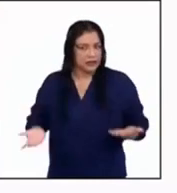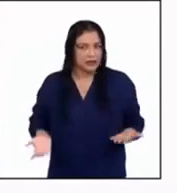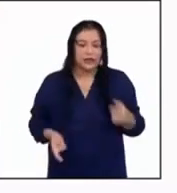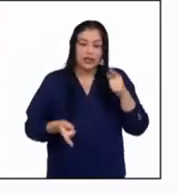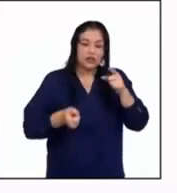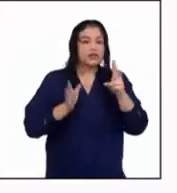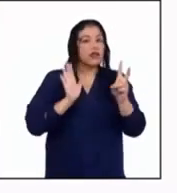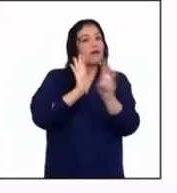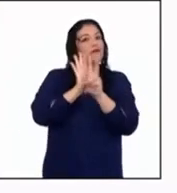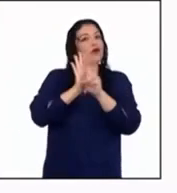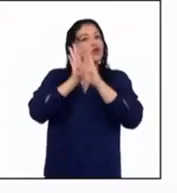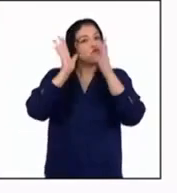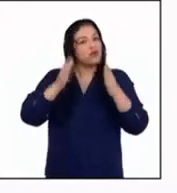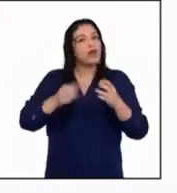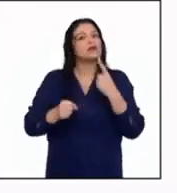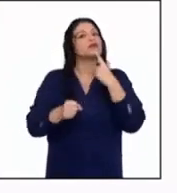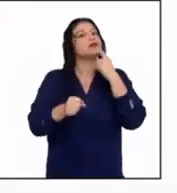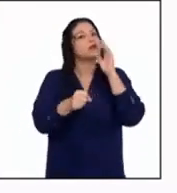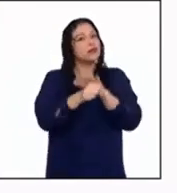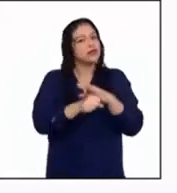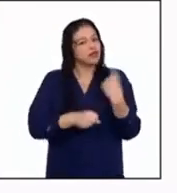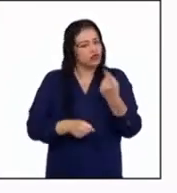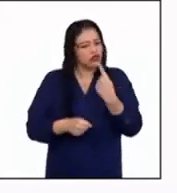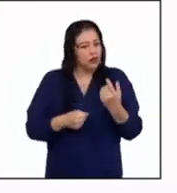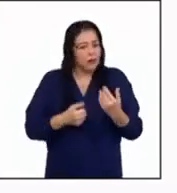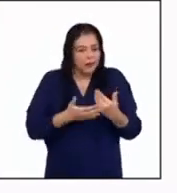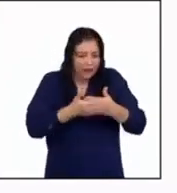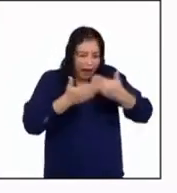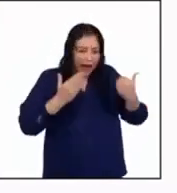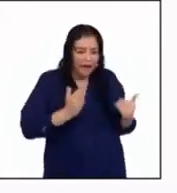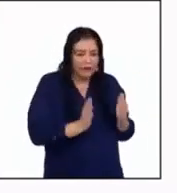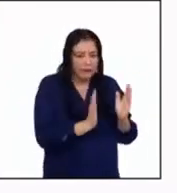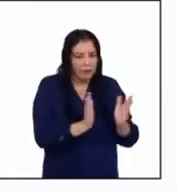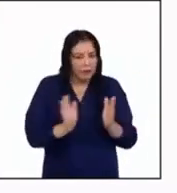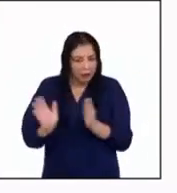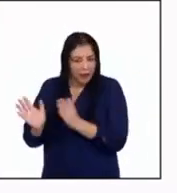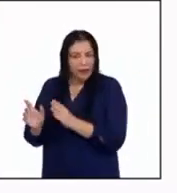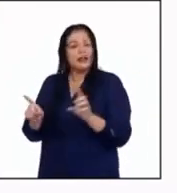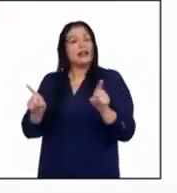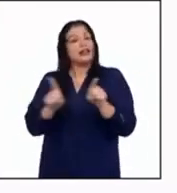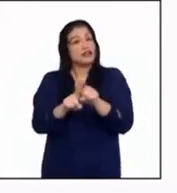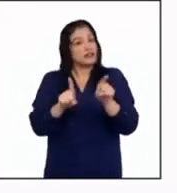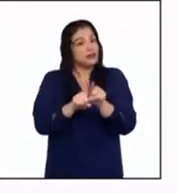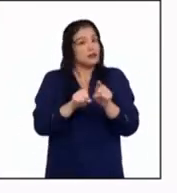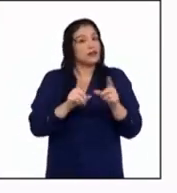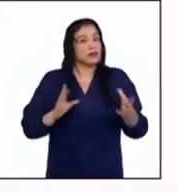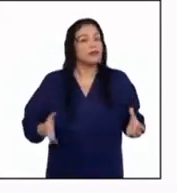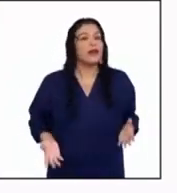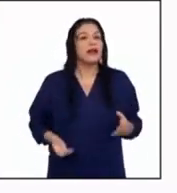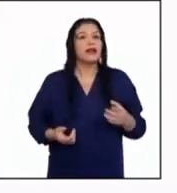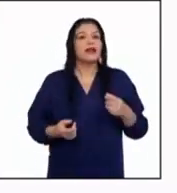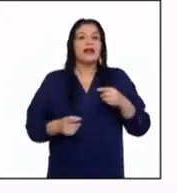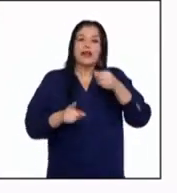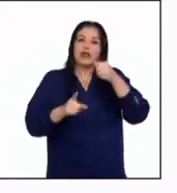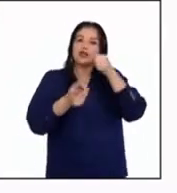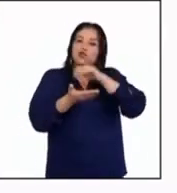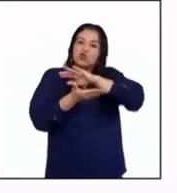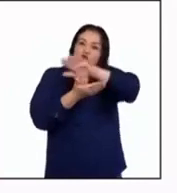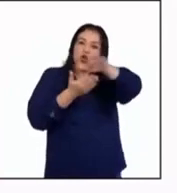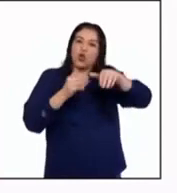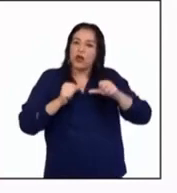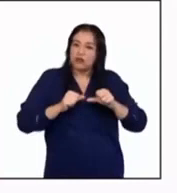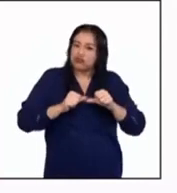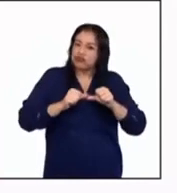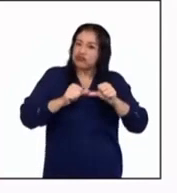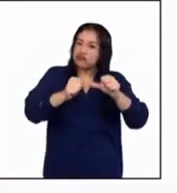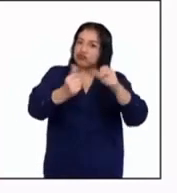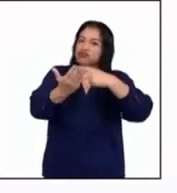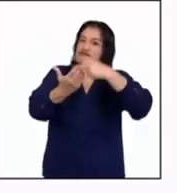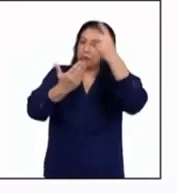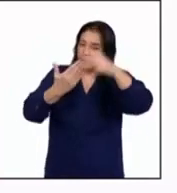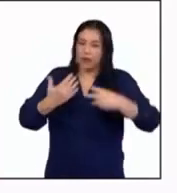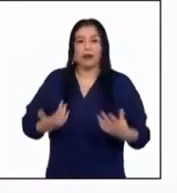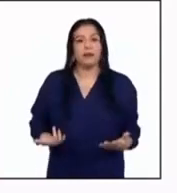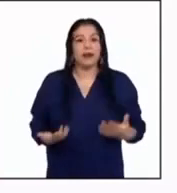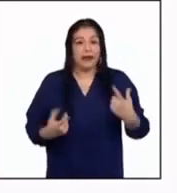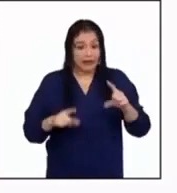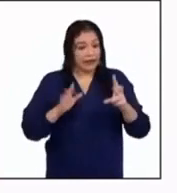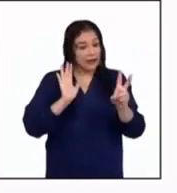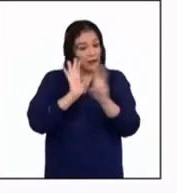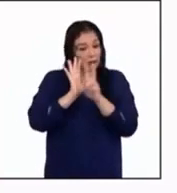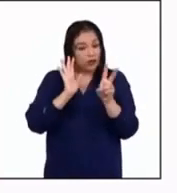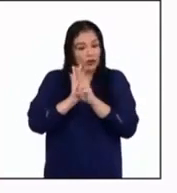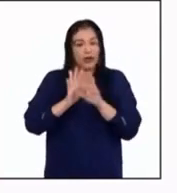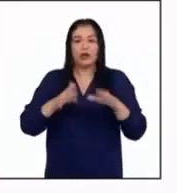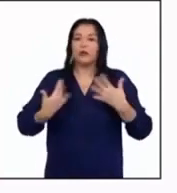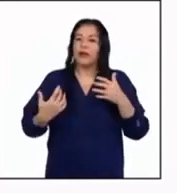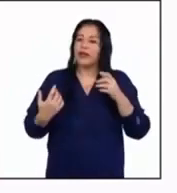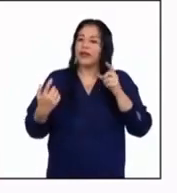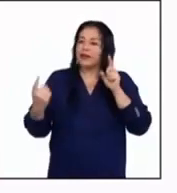se comprometen no solo en la implementación del proyecto, sino también en su continuidad, ya que llegan a conectarse